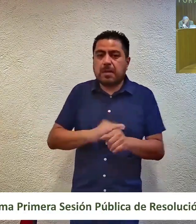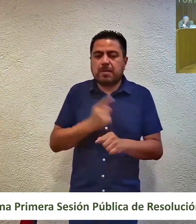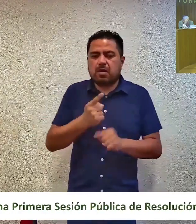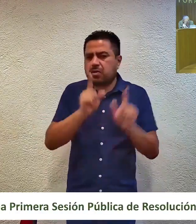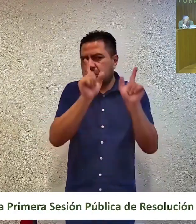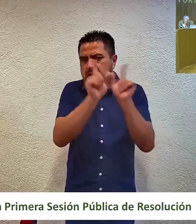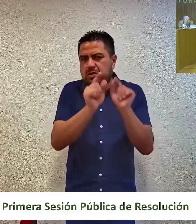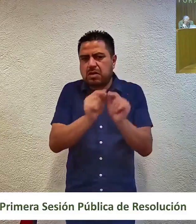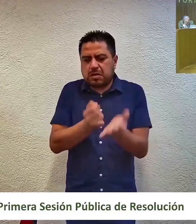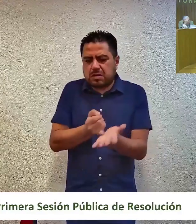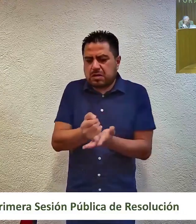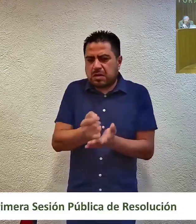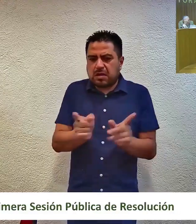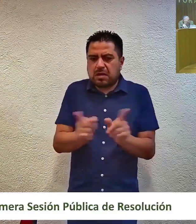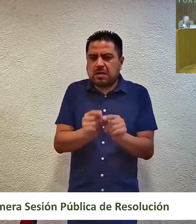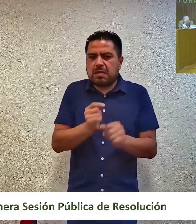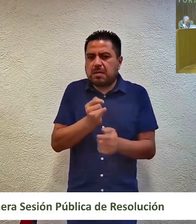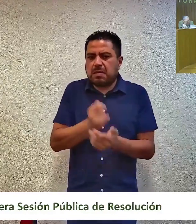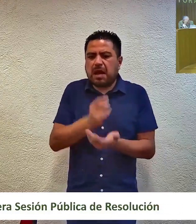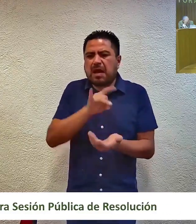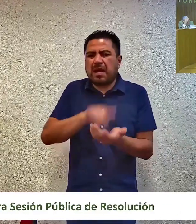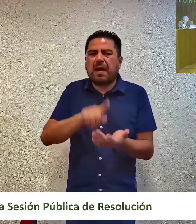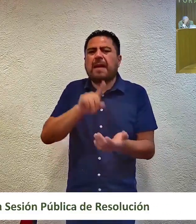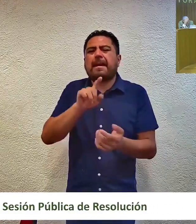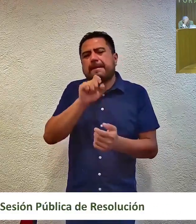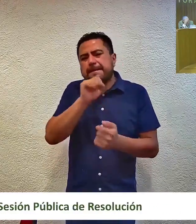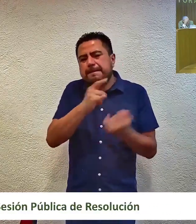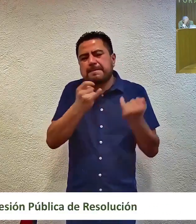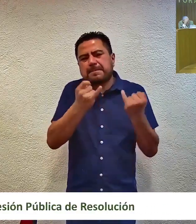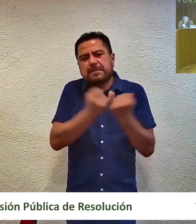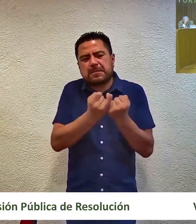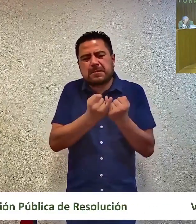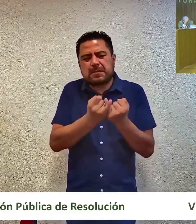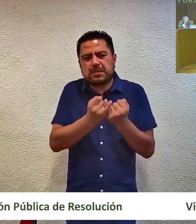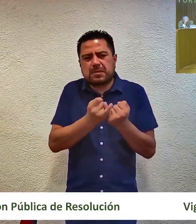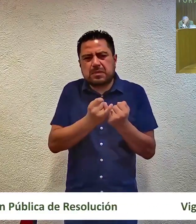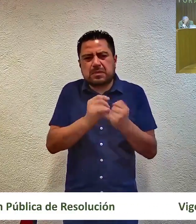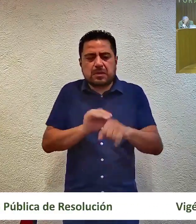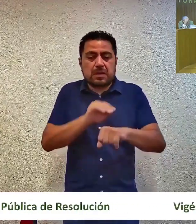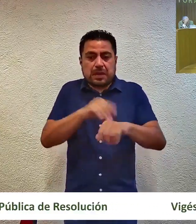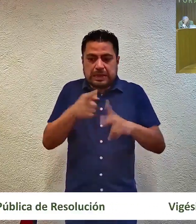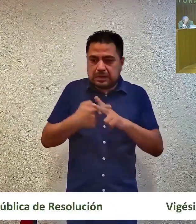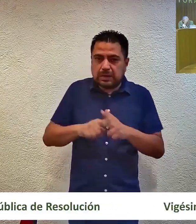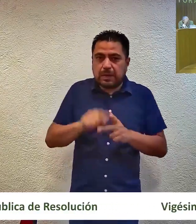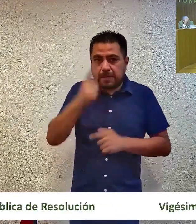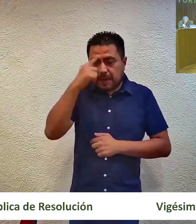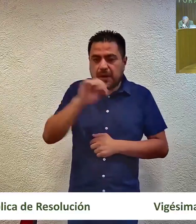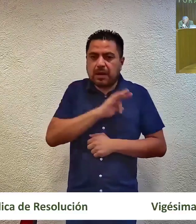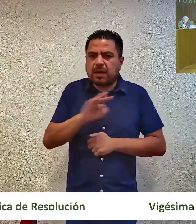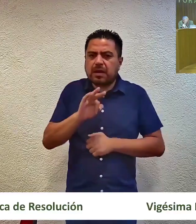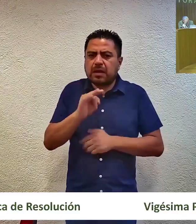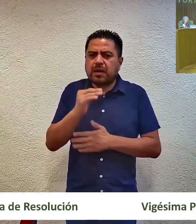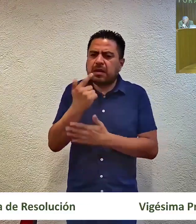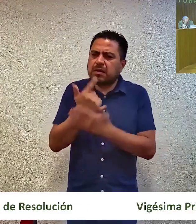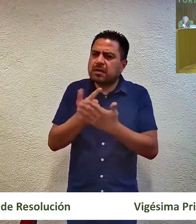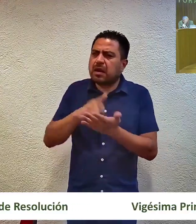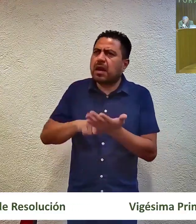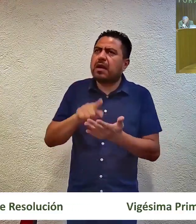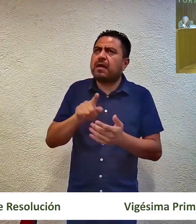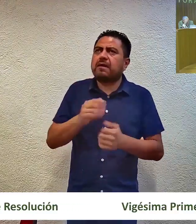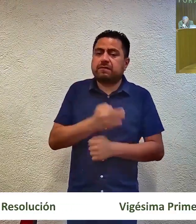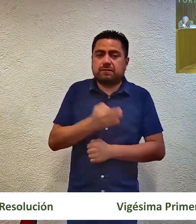concreto y definido, situación que permite distinguir un punto de partida para computar el plazo para combatir la